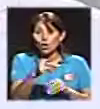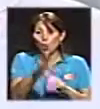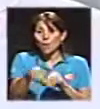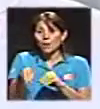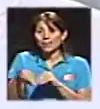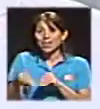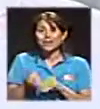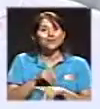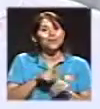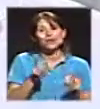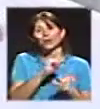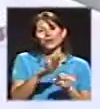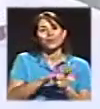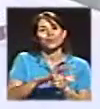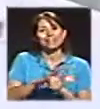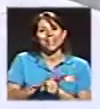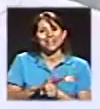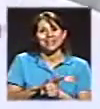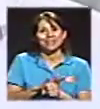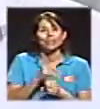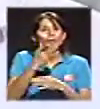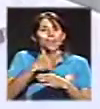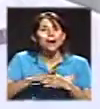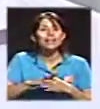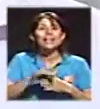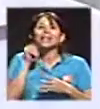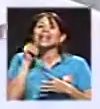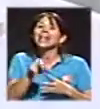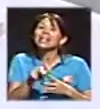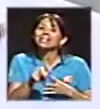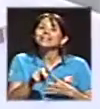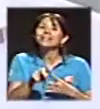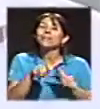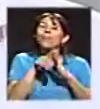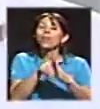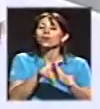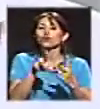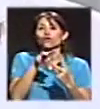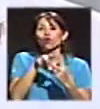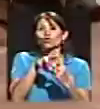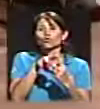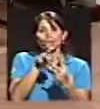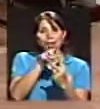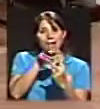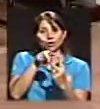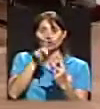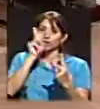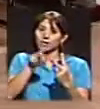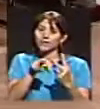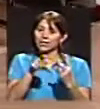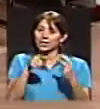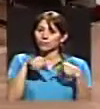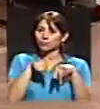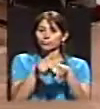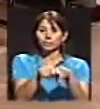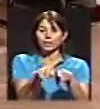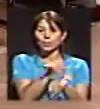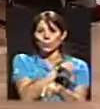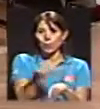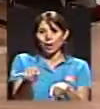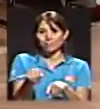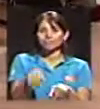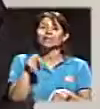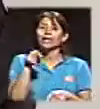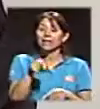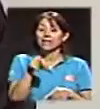ser suficiente solamente una parte, sino que este modelo consiste de dos partes, en donde las dos partes tienen que jalar igual. Y ese es